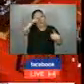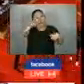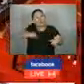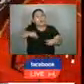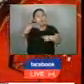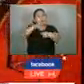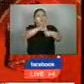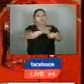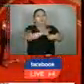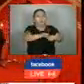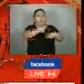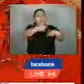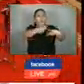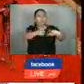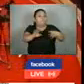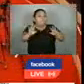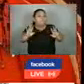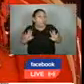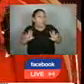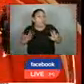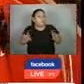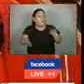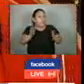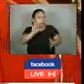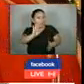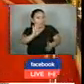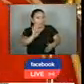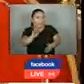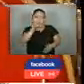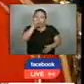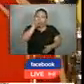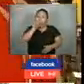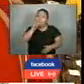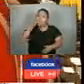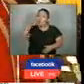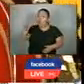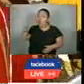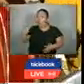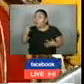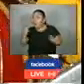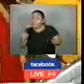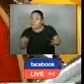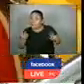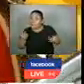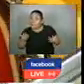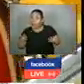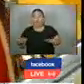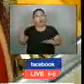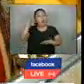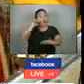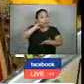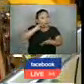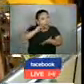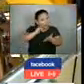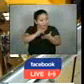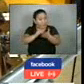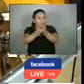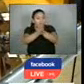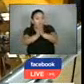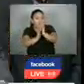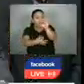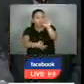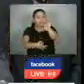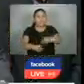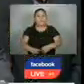excepción en el país es cuestión de ser pacientes, pues ellos están a la espera que nuevamente sea solicitada al